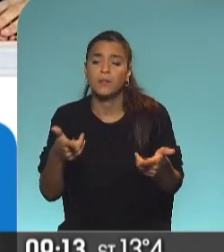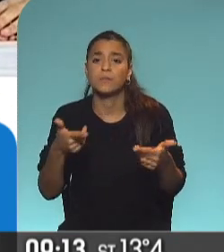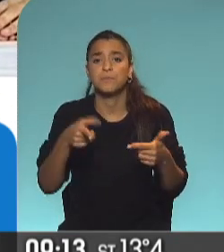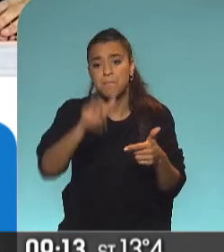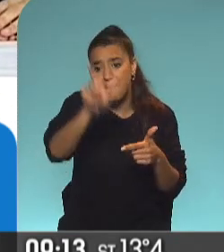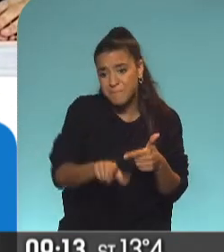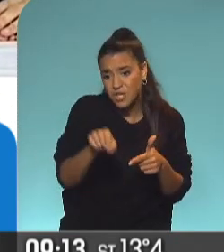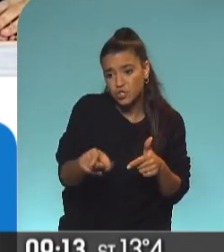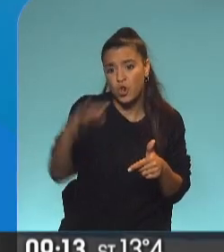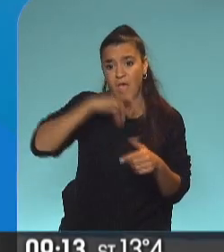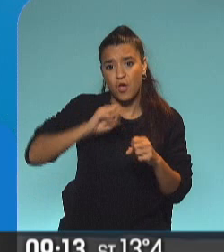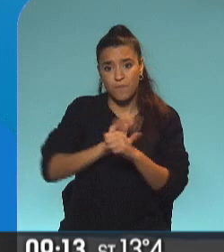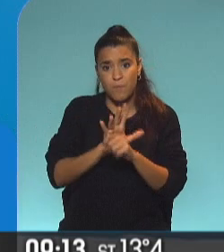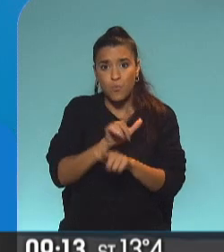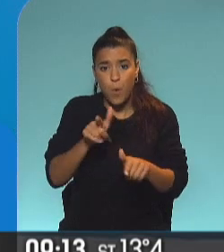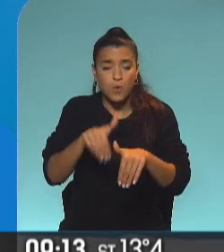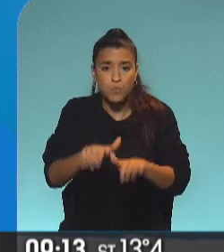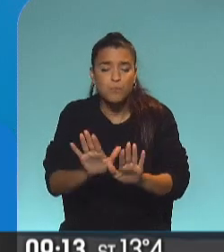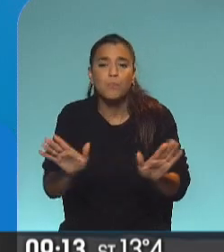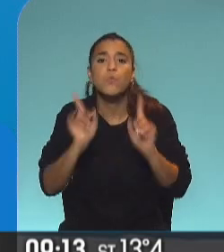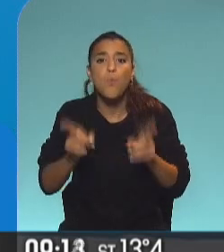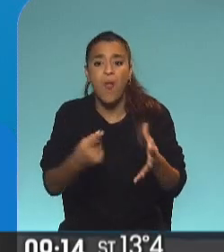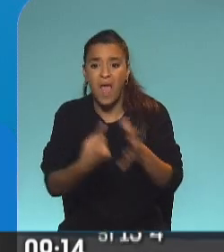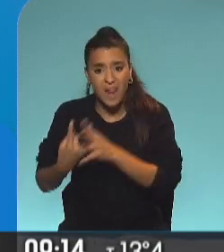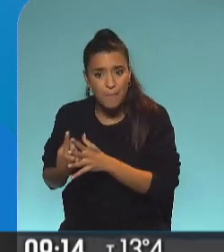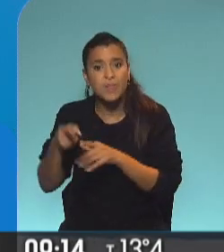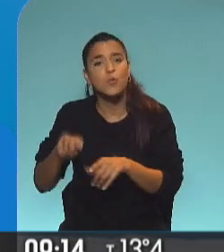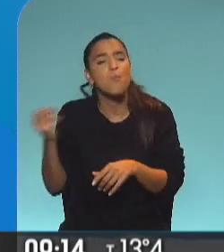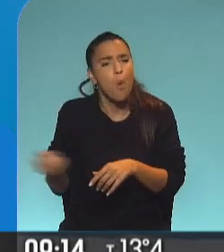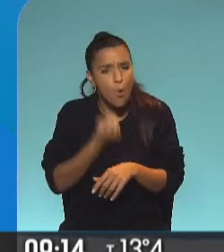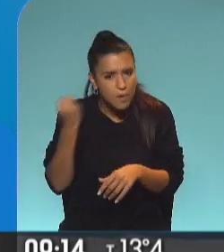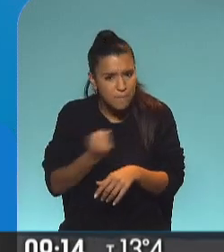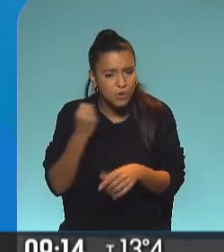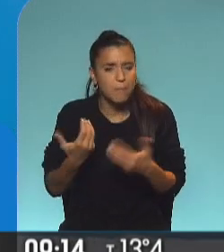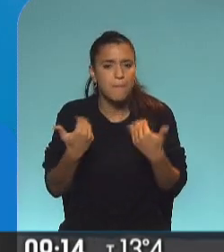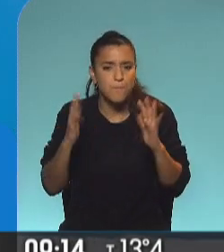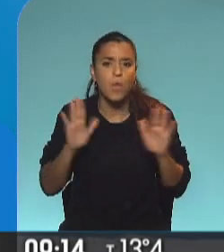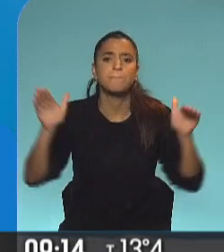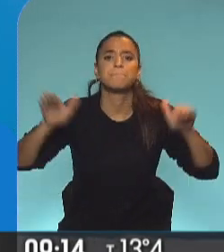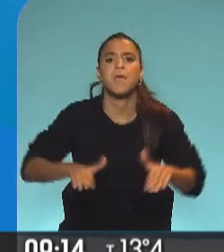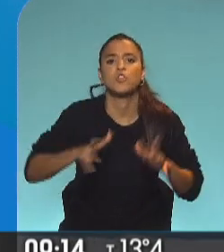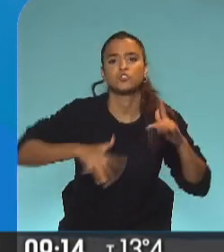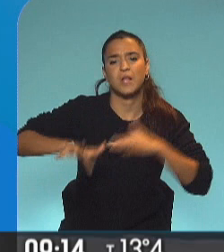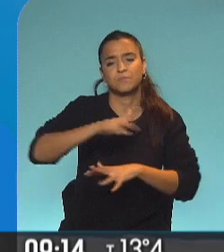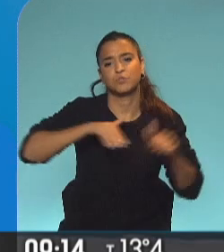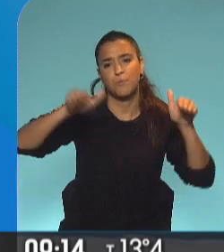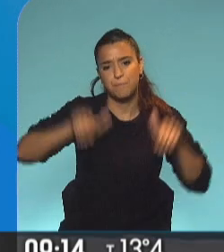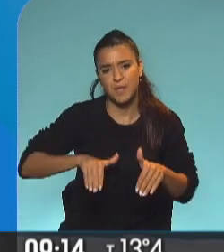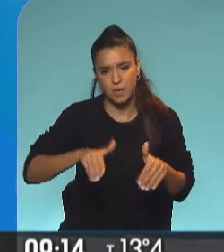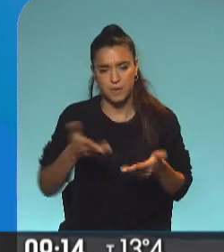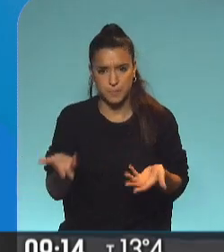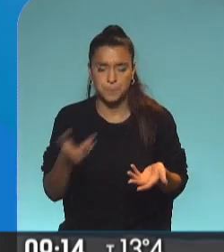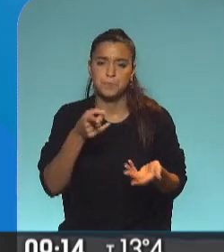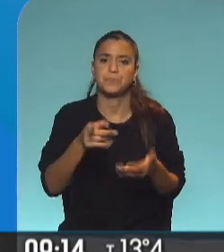persona que ha sido confirmada. Ese aislamiento es la clave para poder minimizar la transmisión en todas